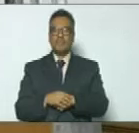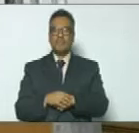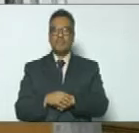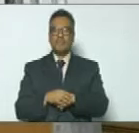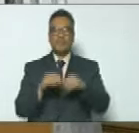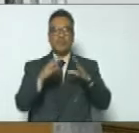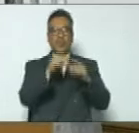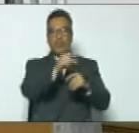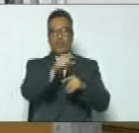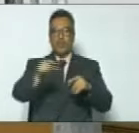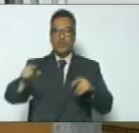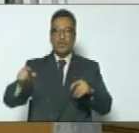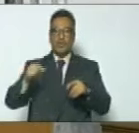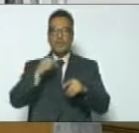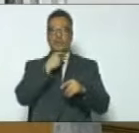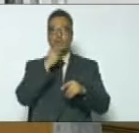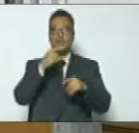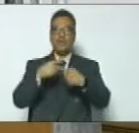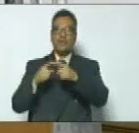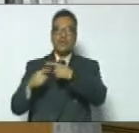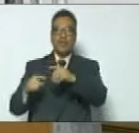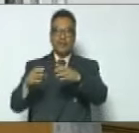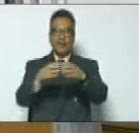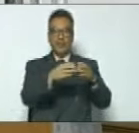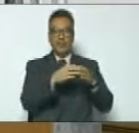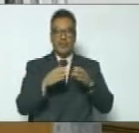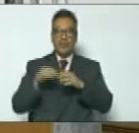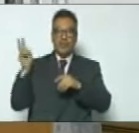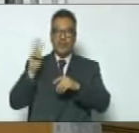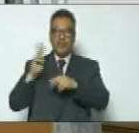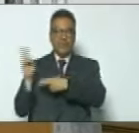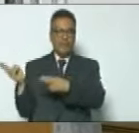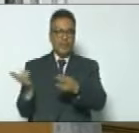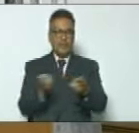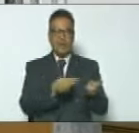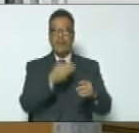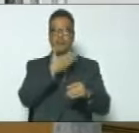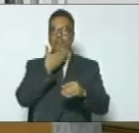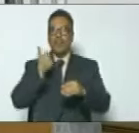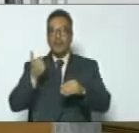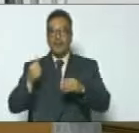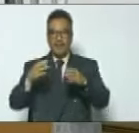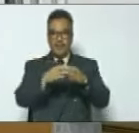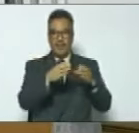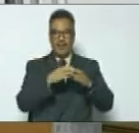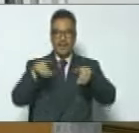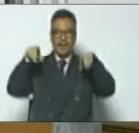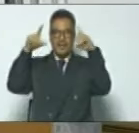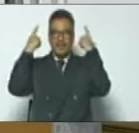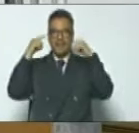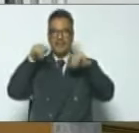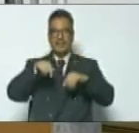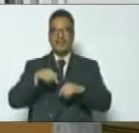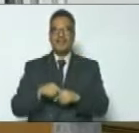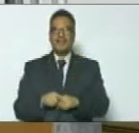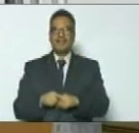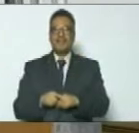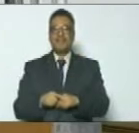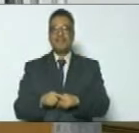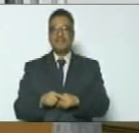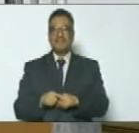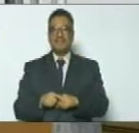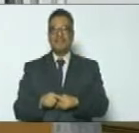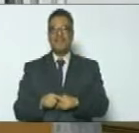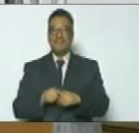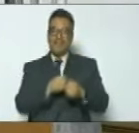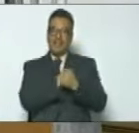Todos los fanáticos de los otros equipos de Venezuela, bienvenidos a la mejor fanaticada, la de los Tiburones de La Guaira.